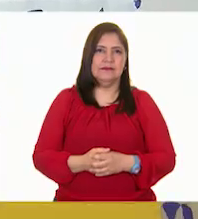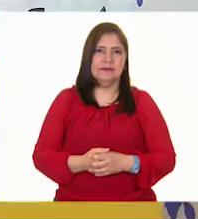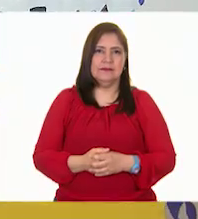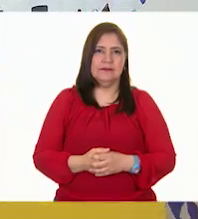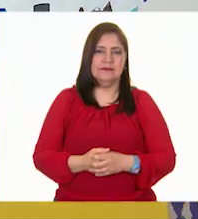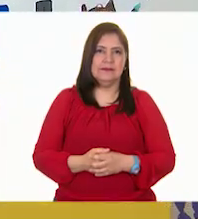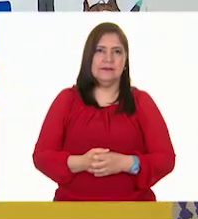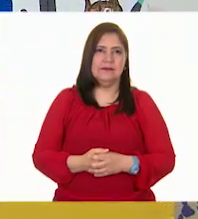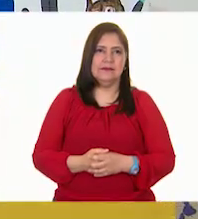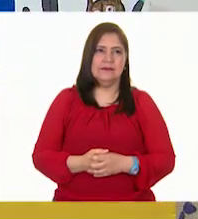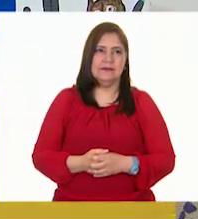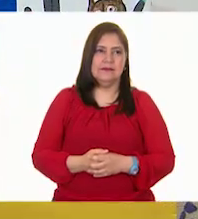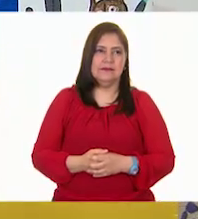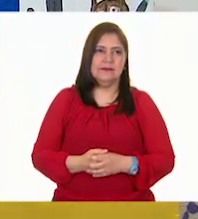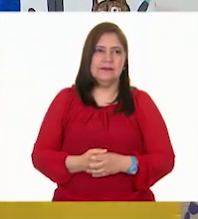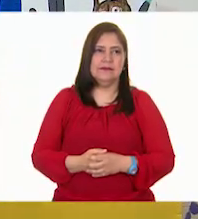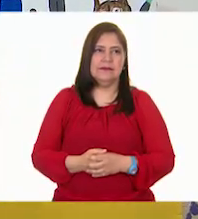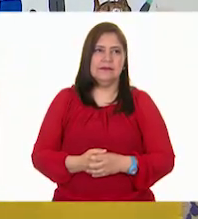Y dice,